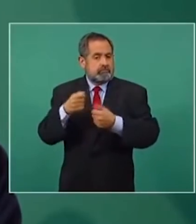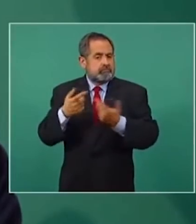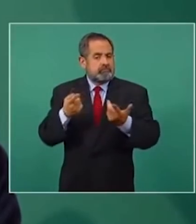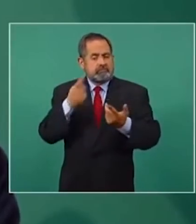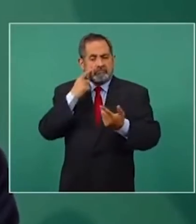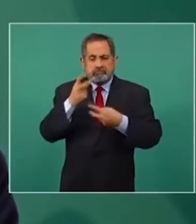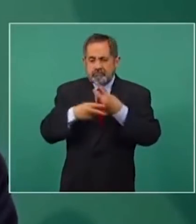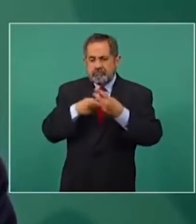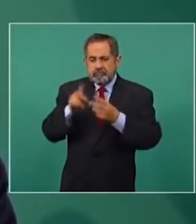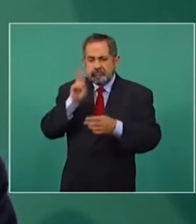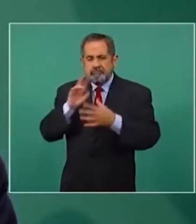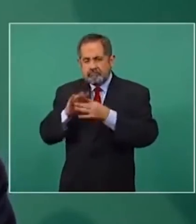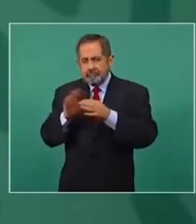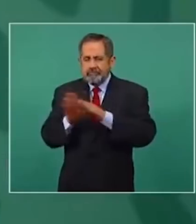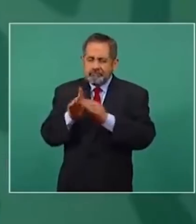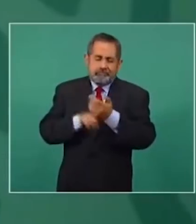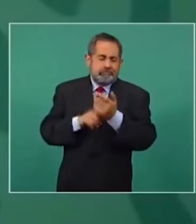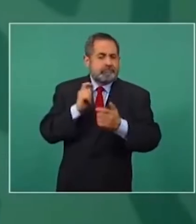estamos buscando la forma